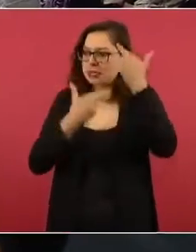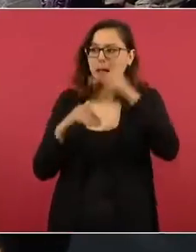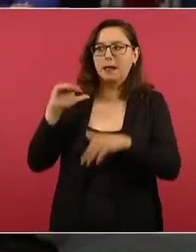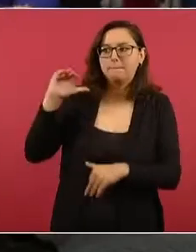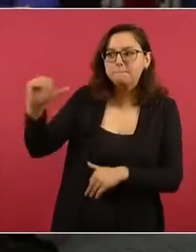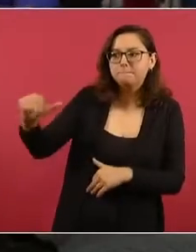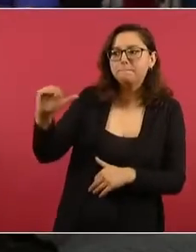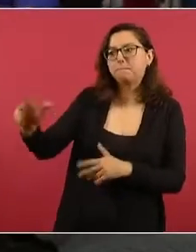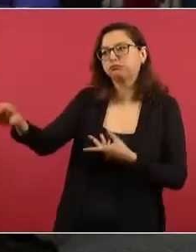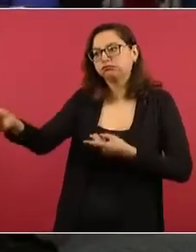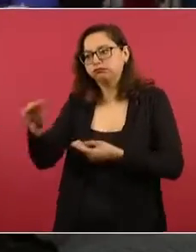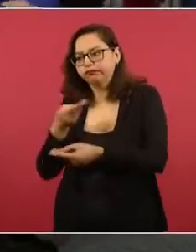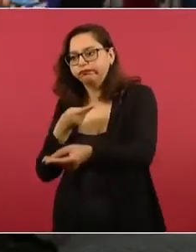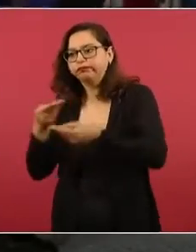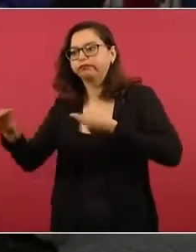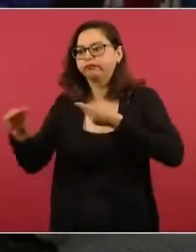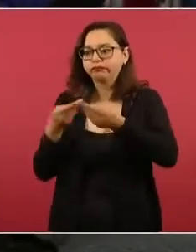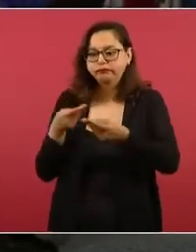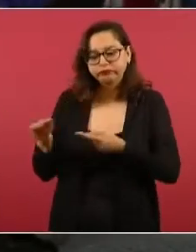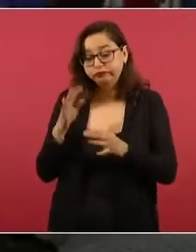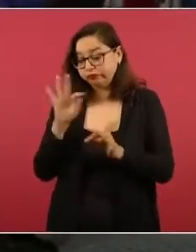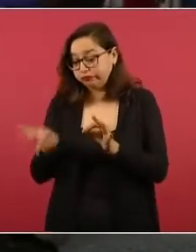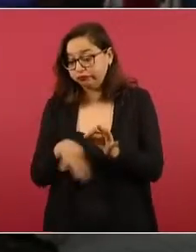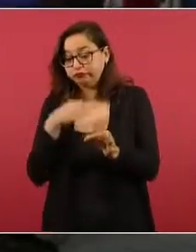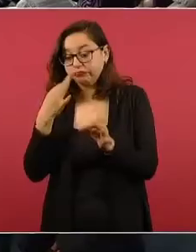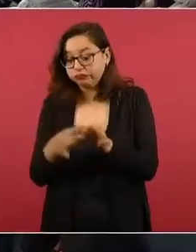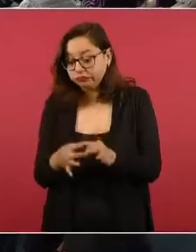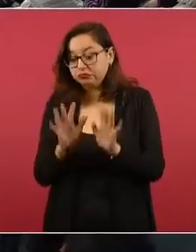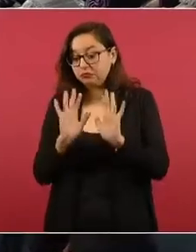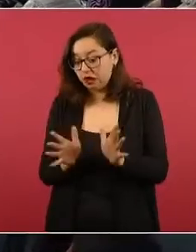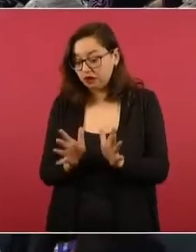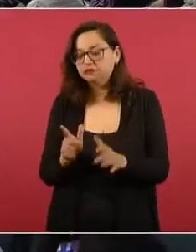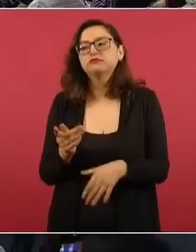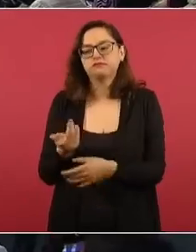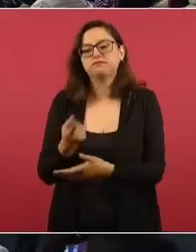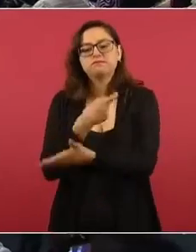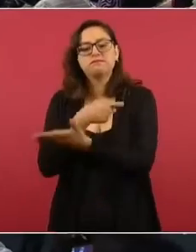el avance del proceso de negociación para la adquisición.